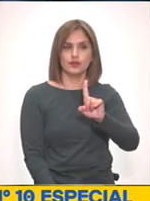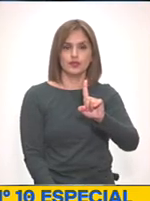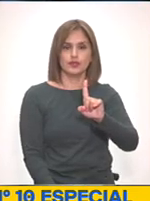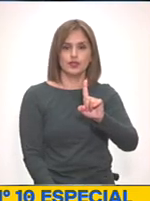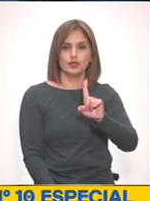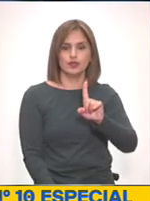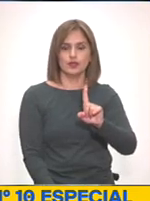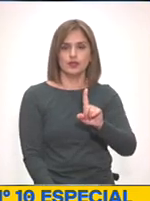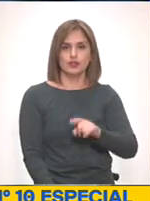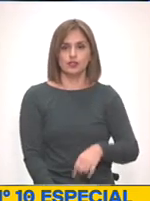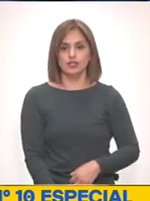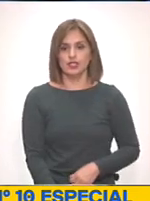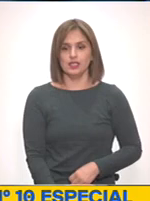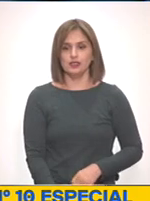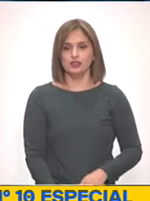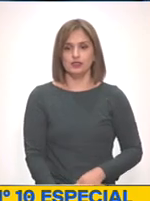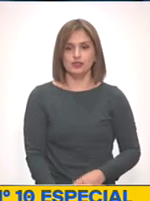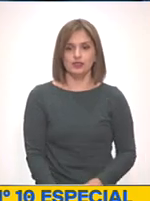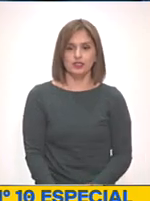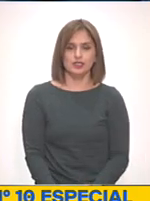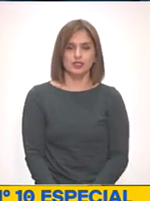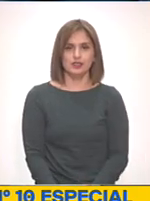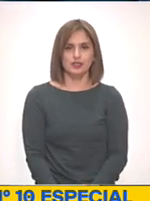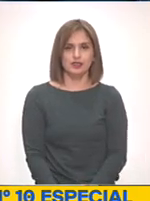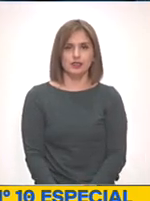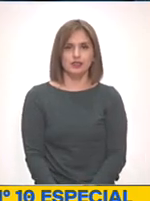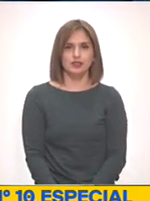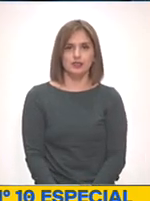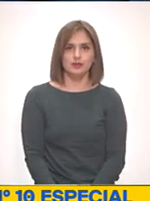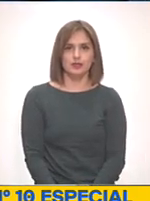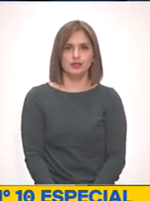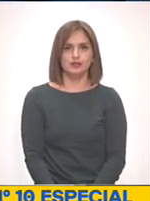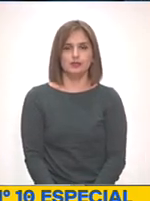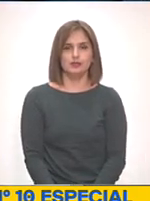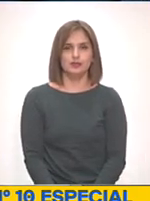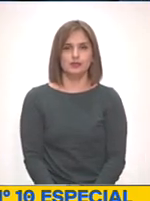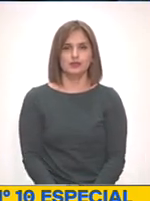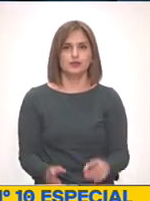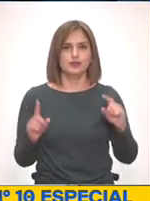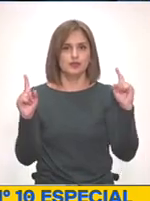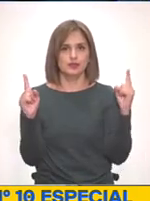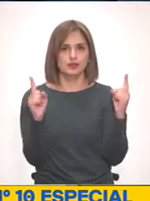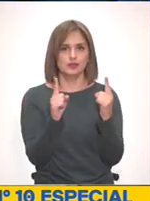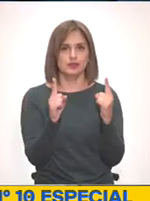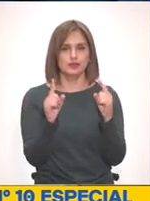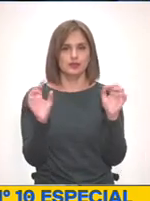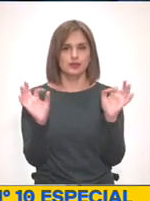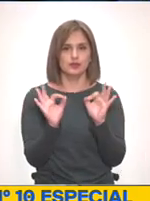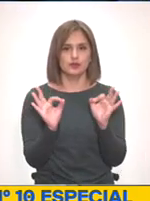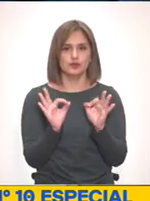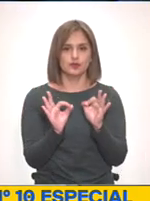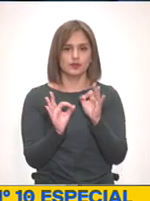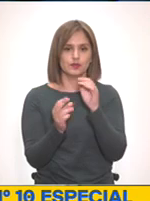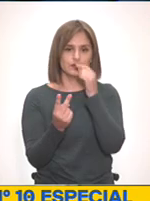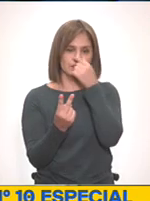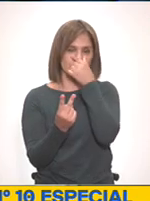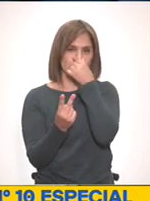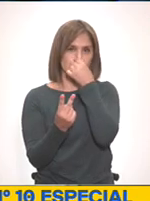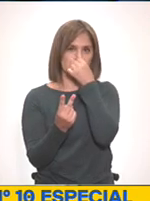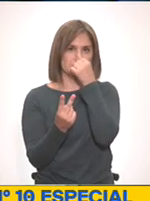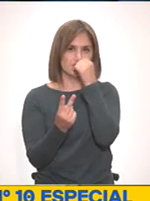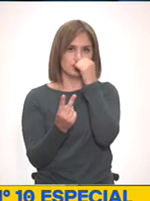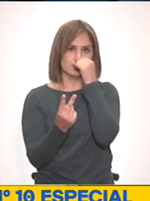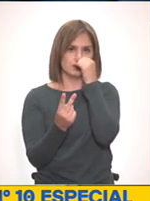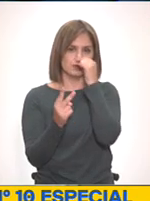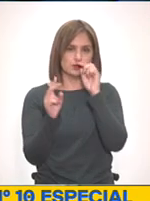constitucional en la Macro zona Sur en esta oportunidad quiero referirme brevemente a dos temas que desde